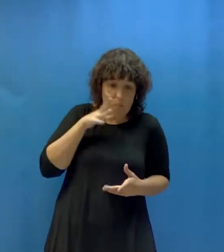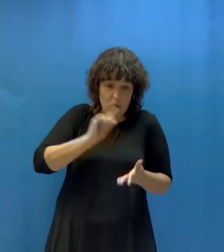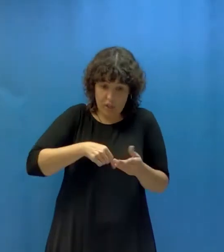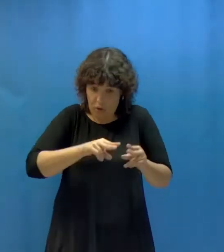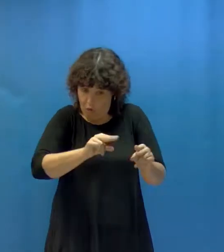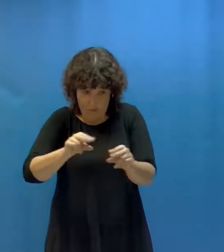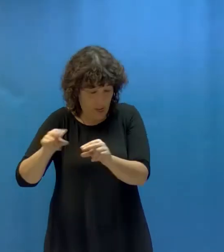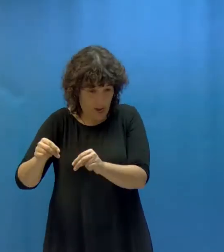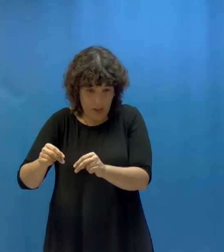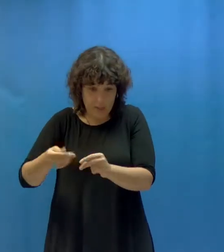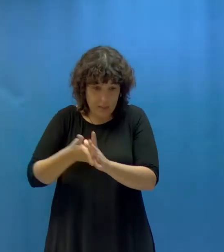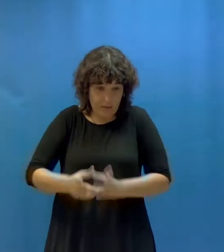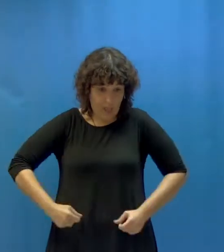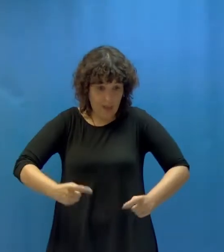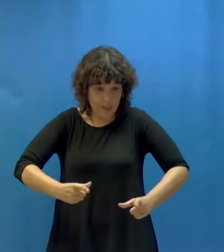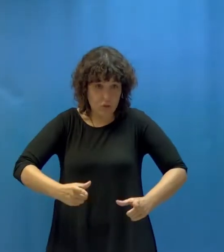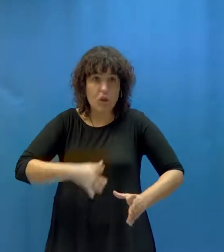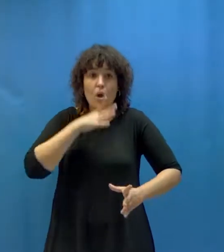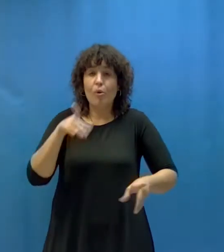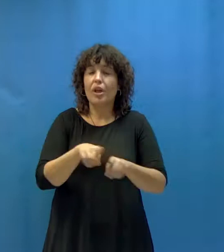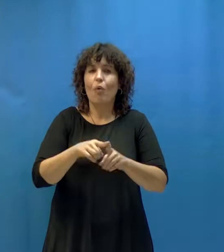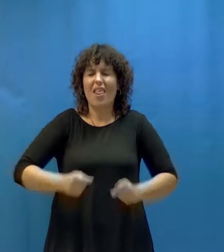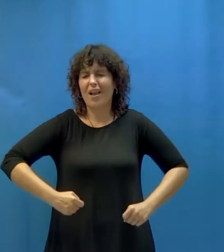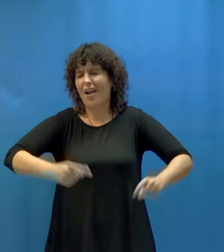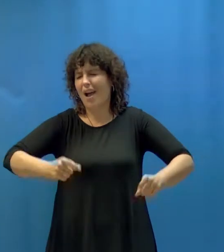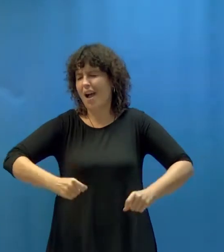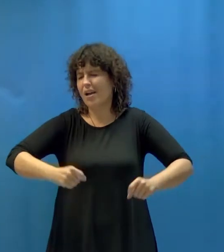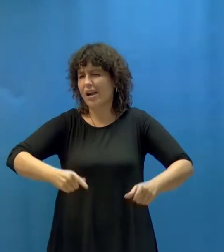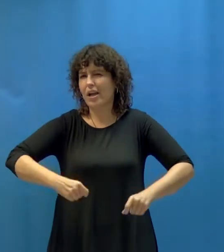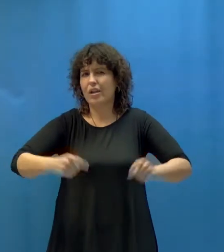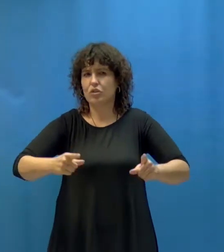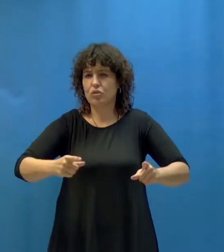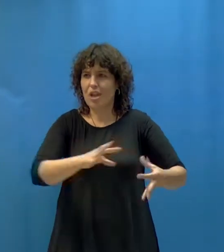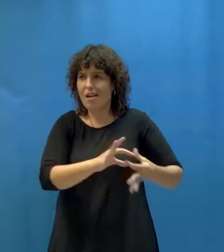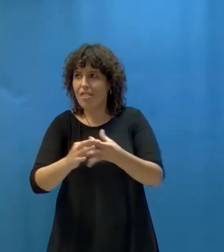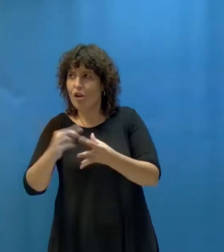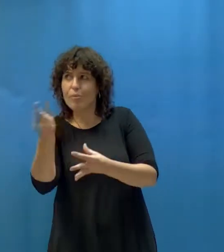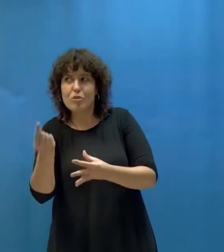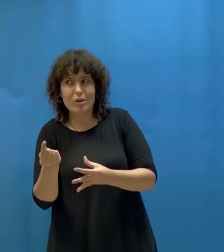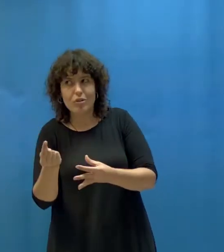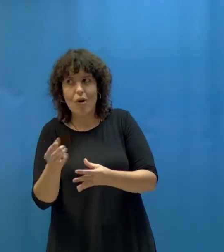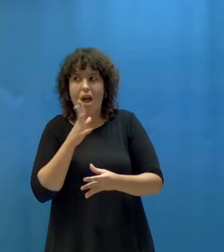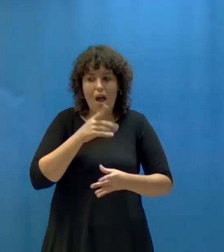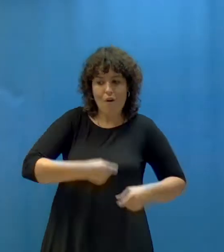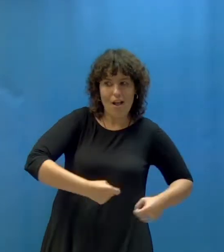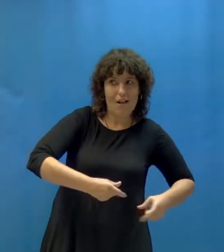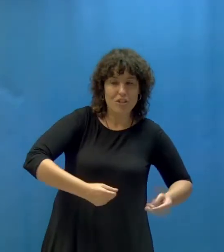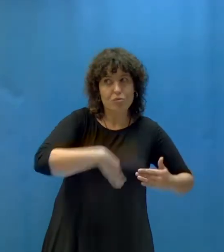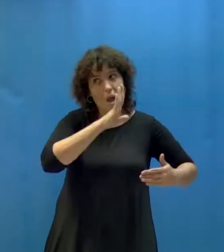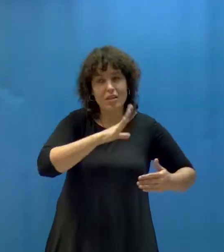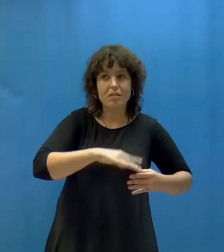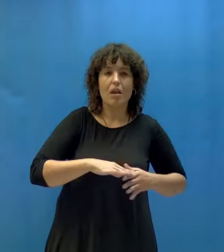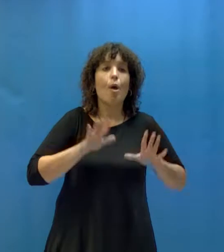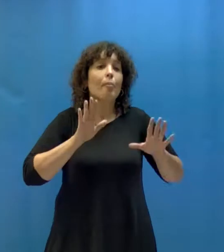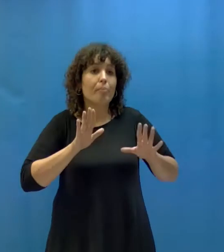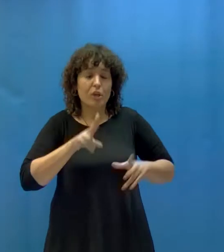momento del gasto, porque suponía un exceso de gasto respecto a lo presupuestado, pero también, y ojo a esto, porque se